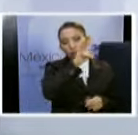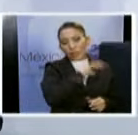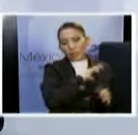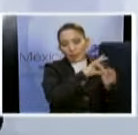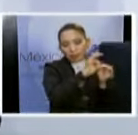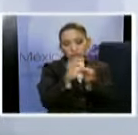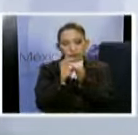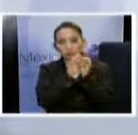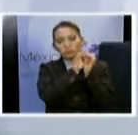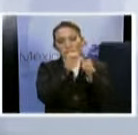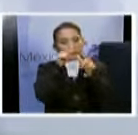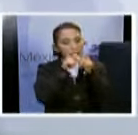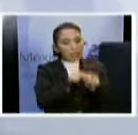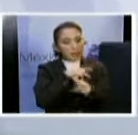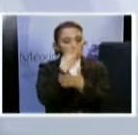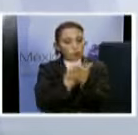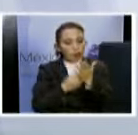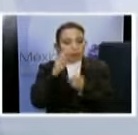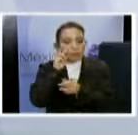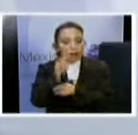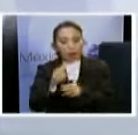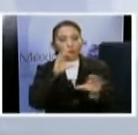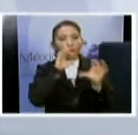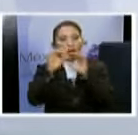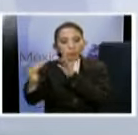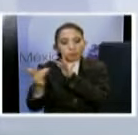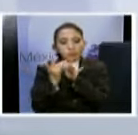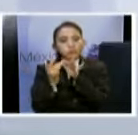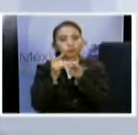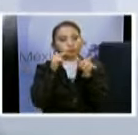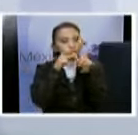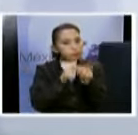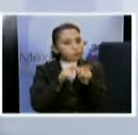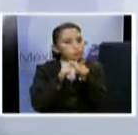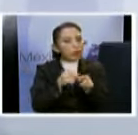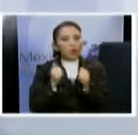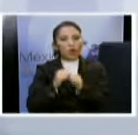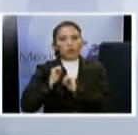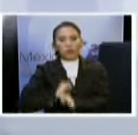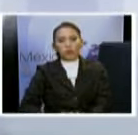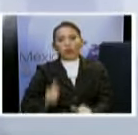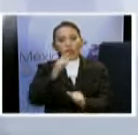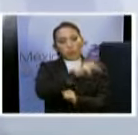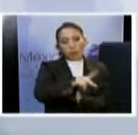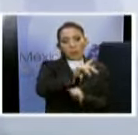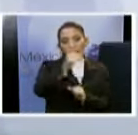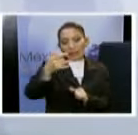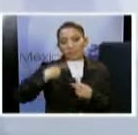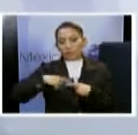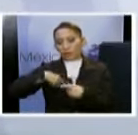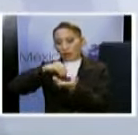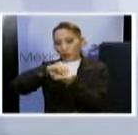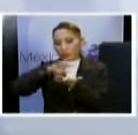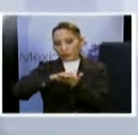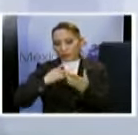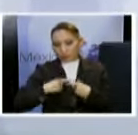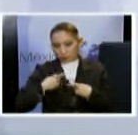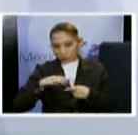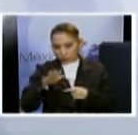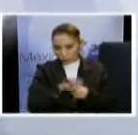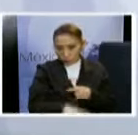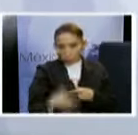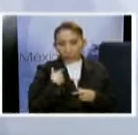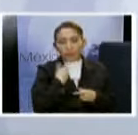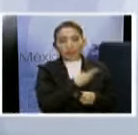con la continuidad del programa mediante una comunicación ágil y constante con las autoridades provinciales y los empleadores. Debemos